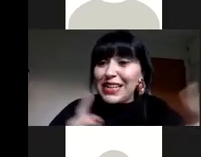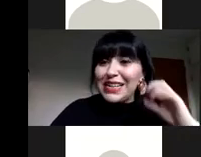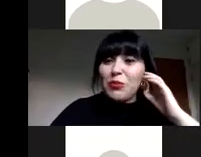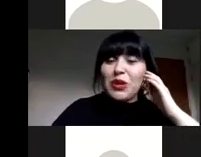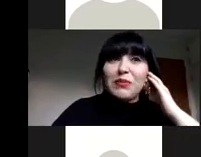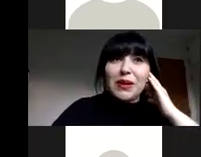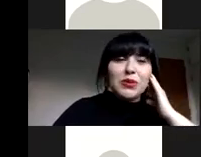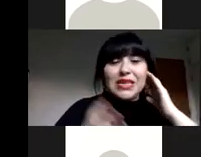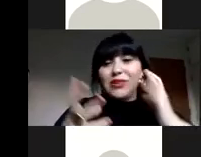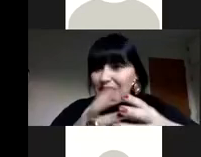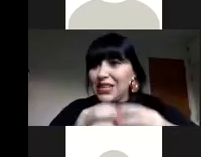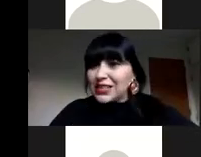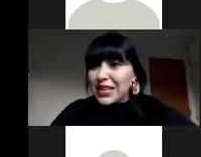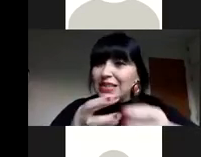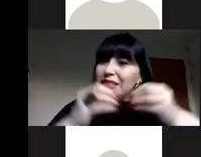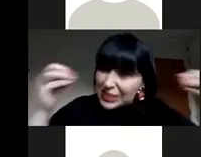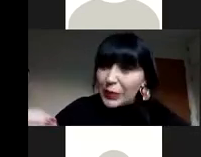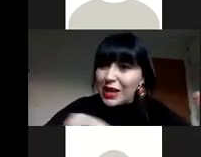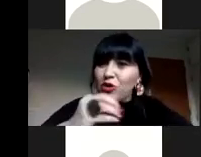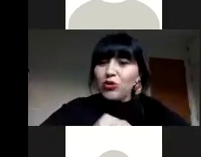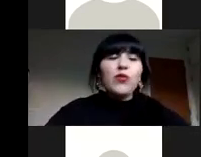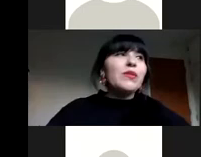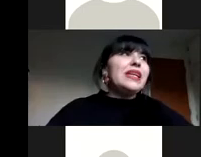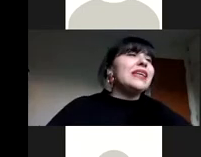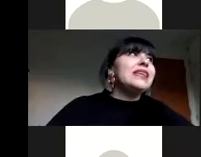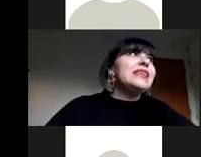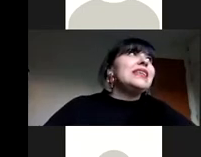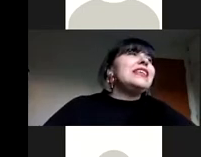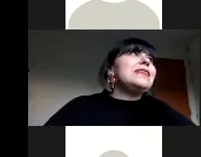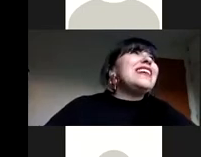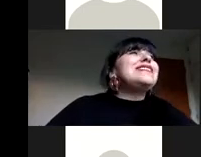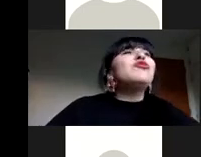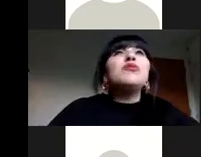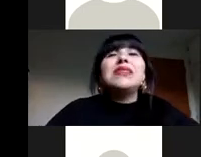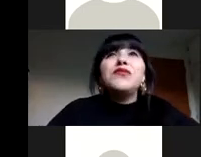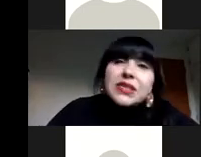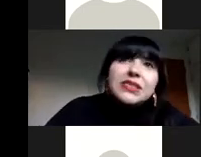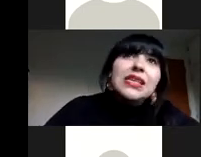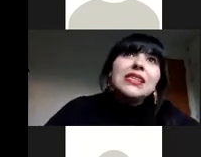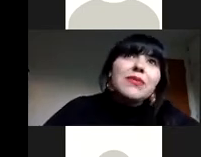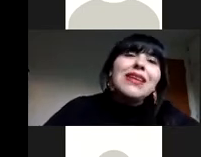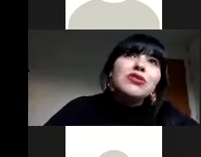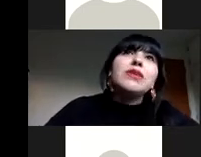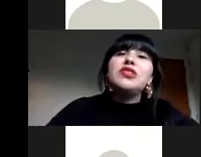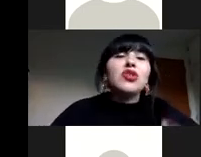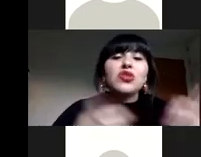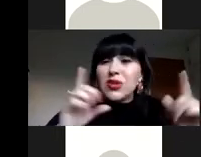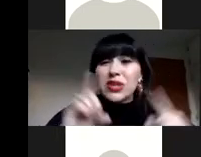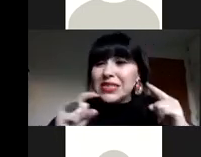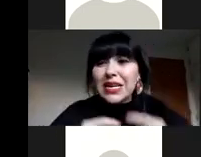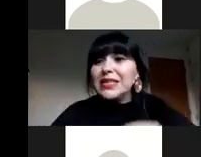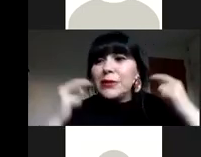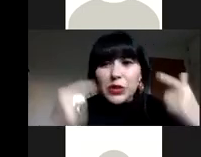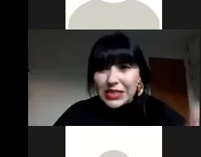social, digamos, pero además porque ellos quieren estar separados del grupo familiar, se hace mucho más difícil el tema de la supervisión. No estoy diciendo